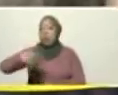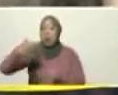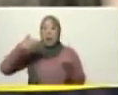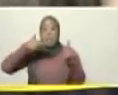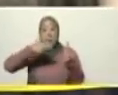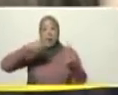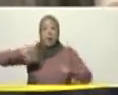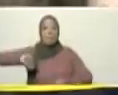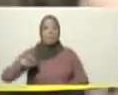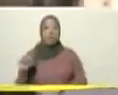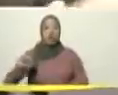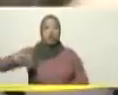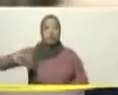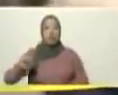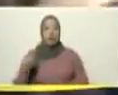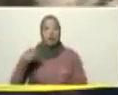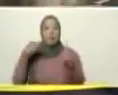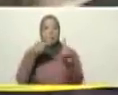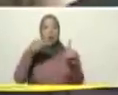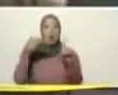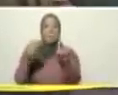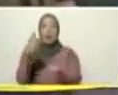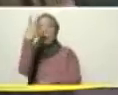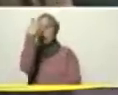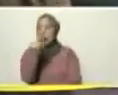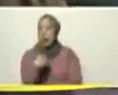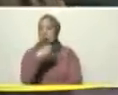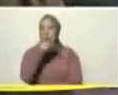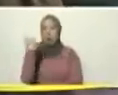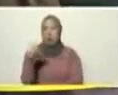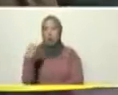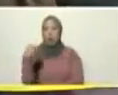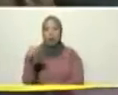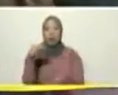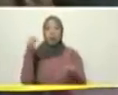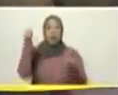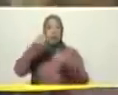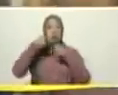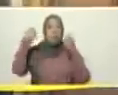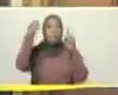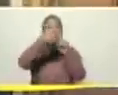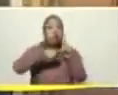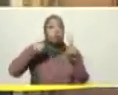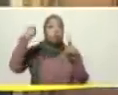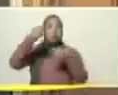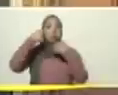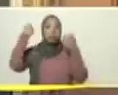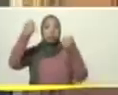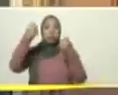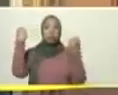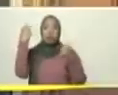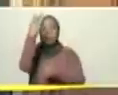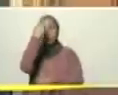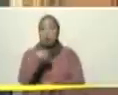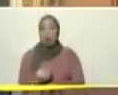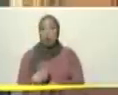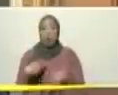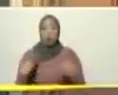táctica represiva de apuntar a los ojos para dejar ciego a la juventud, de